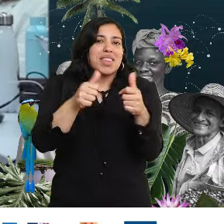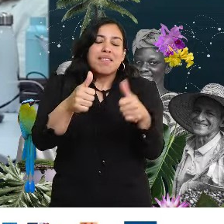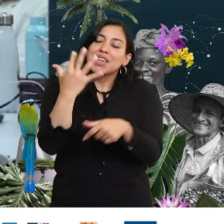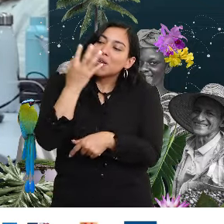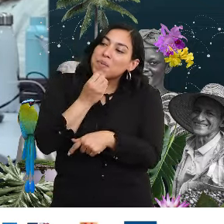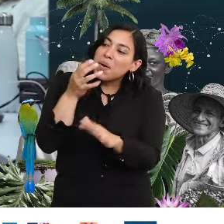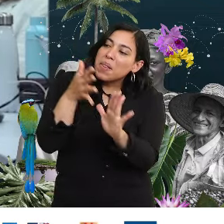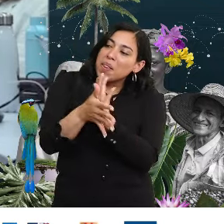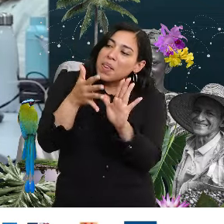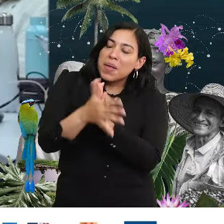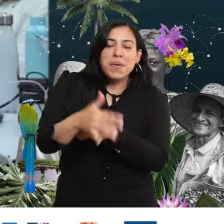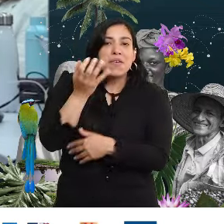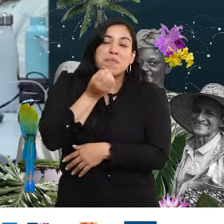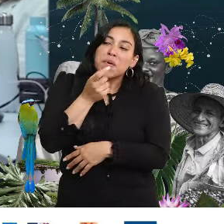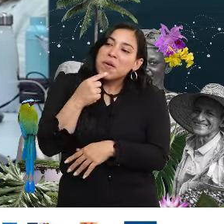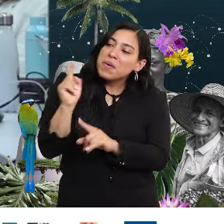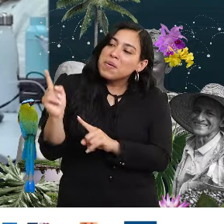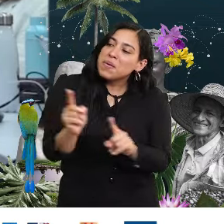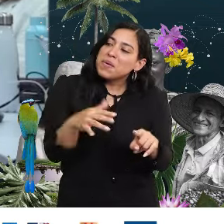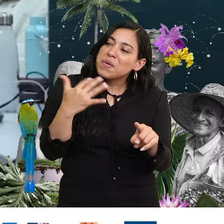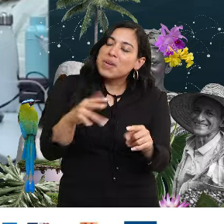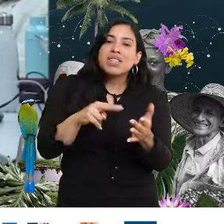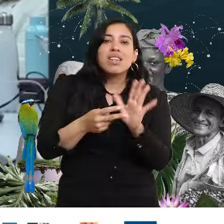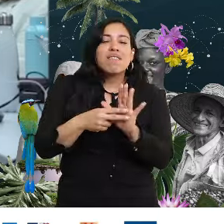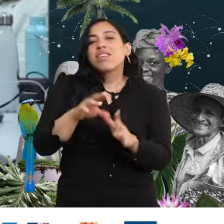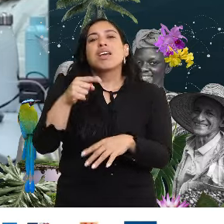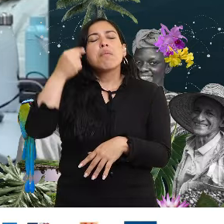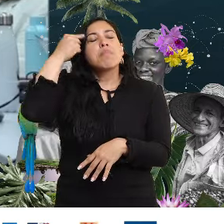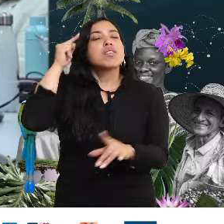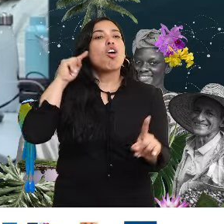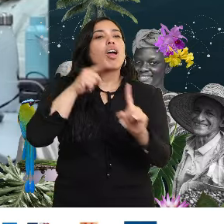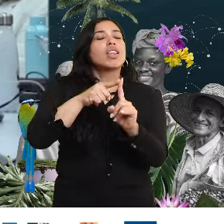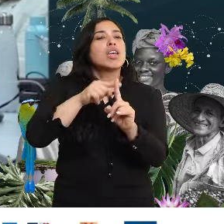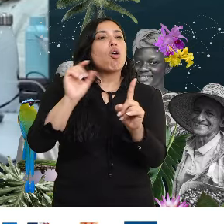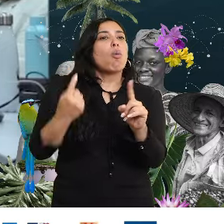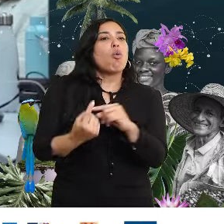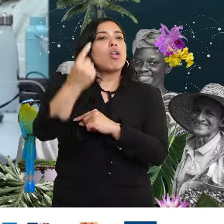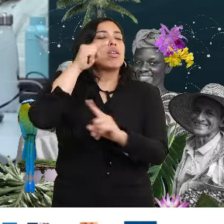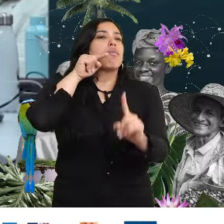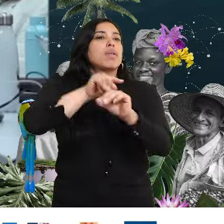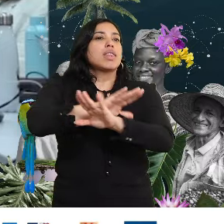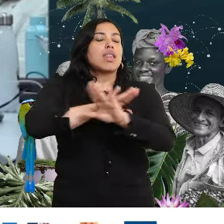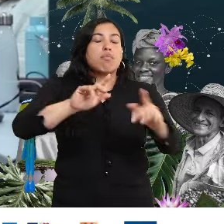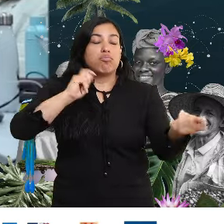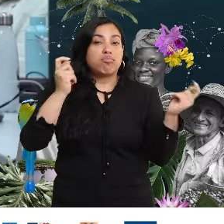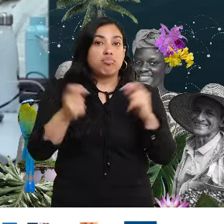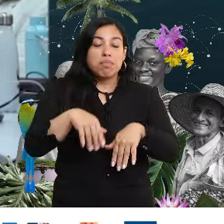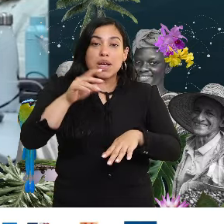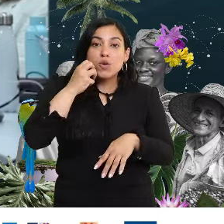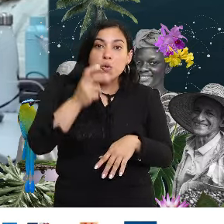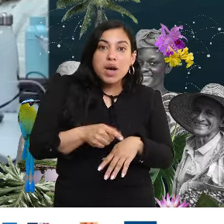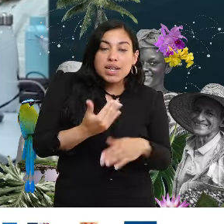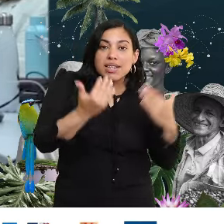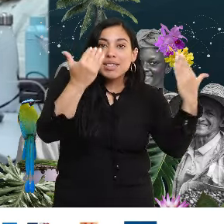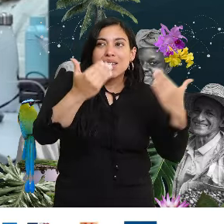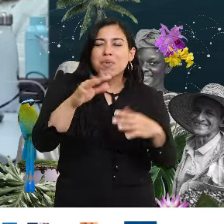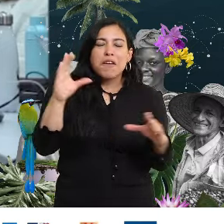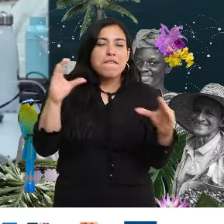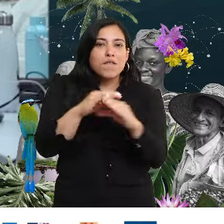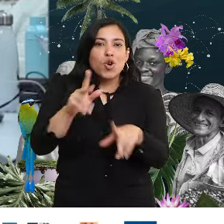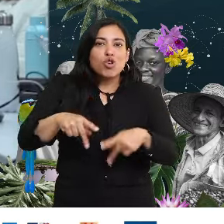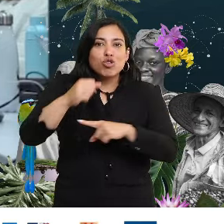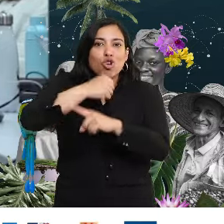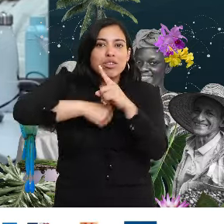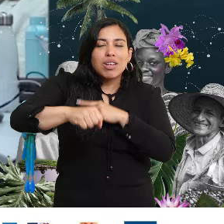bello, porque entonces cambia la lógica del objetivo político de la sociedad, que ha estado enfocado en